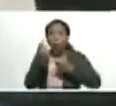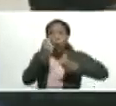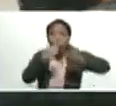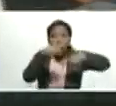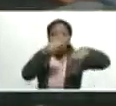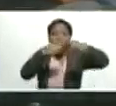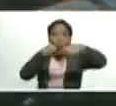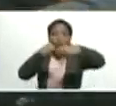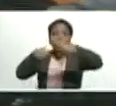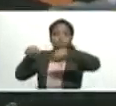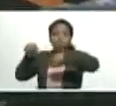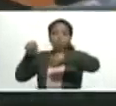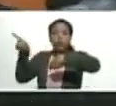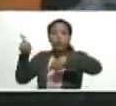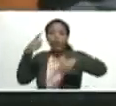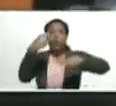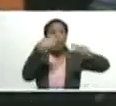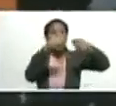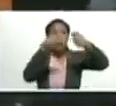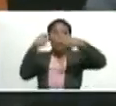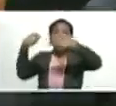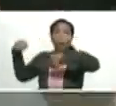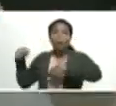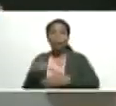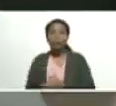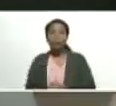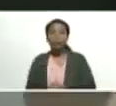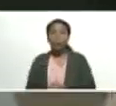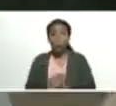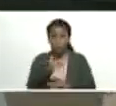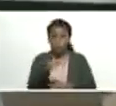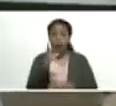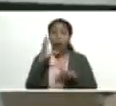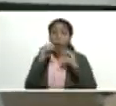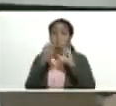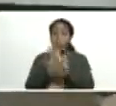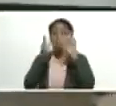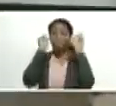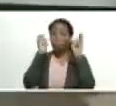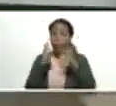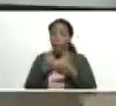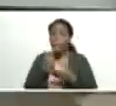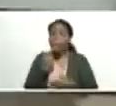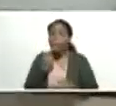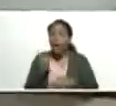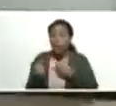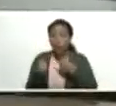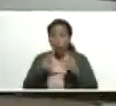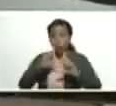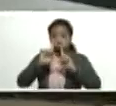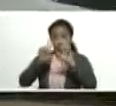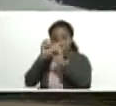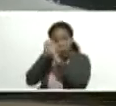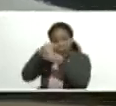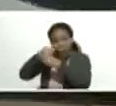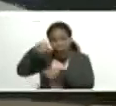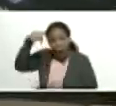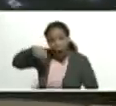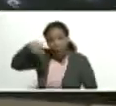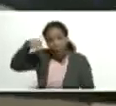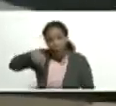comerciales, los que van a exportación. Usted nos hablaba de calidad. Justamente este laboratorio